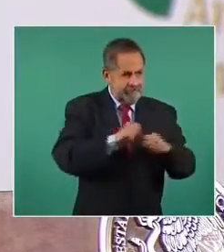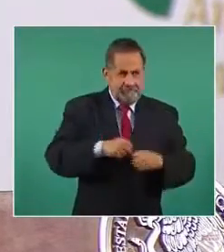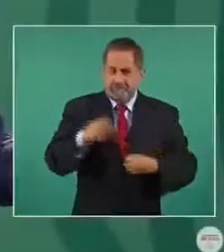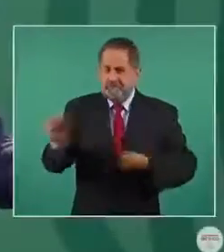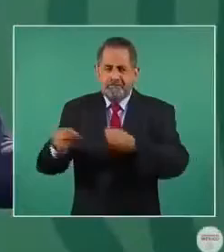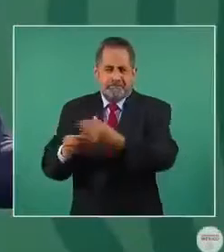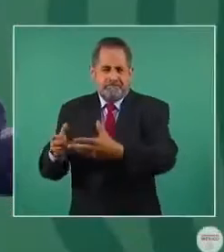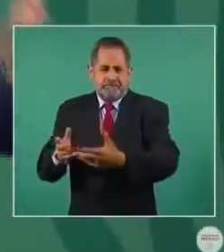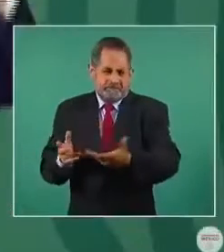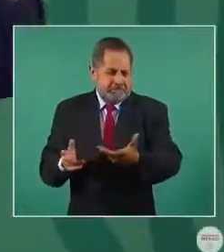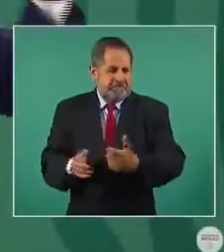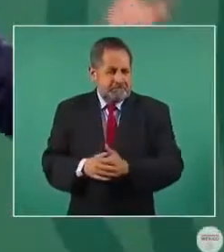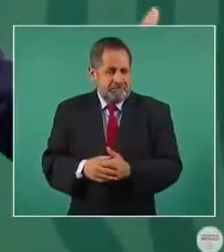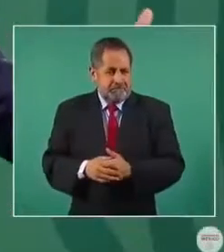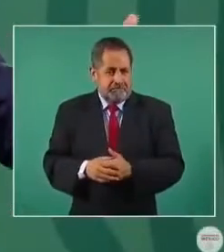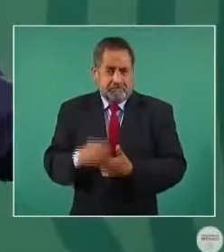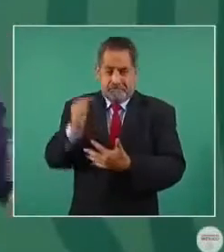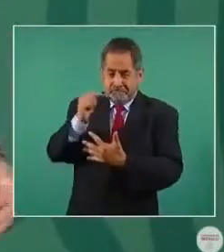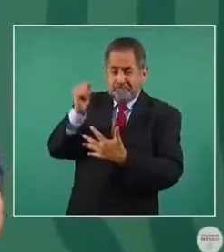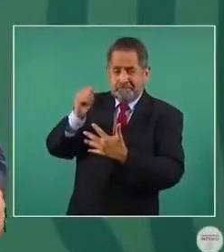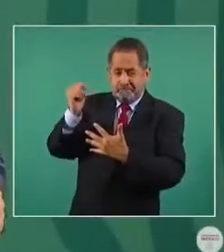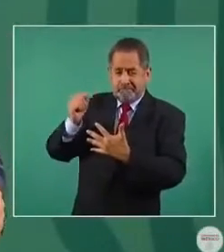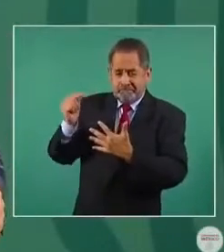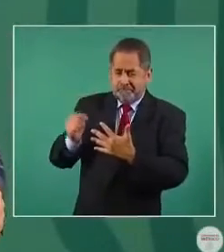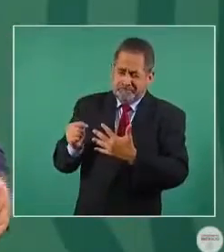Entonces, tengo eso